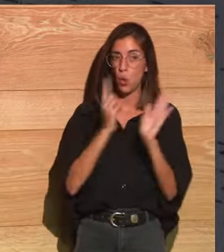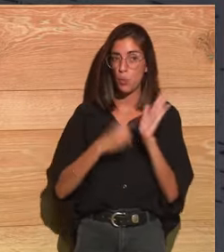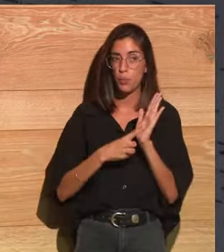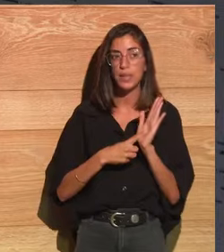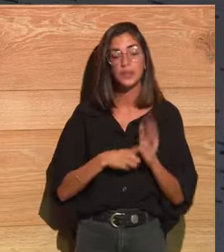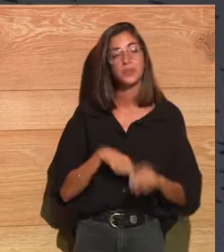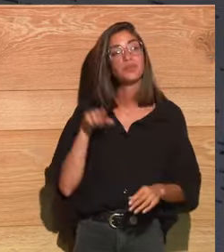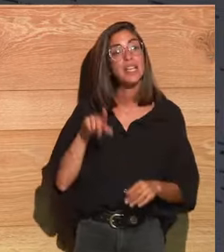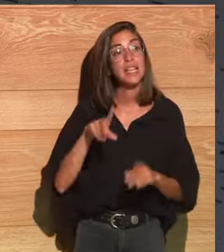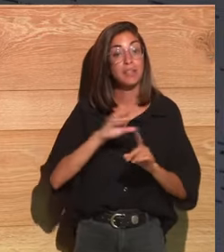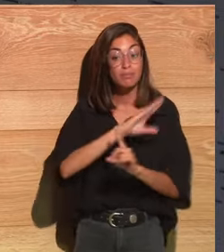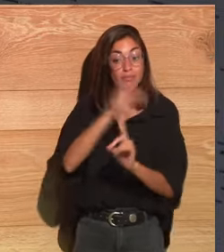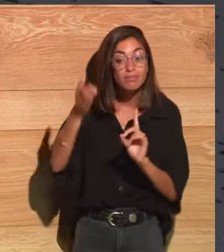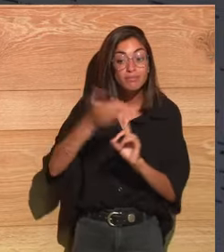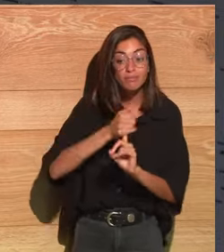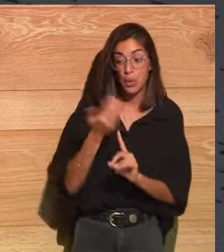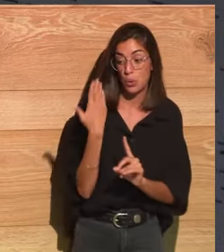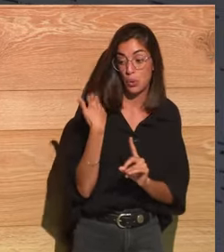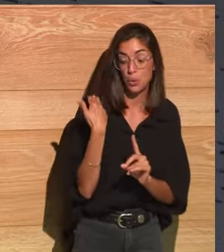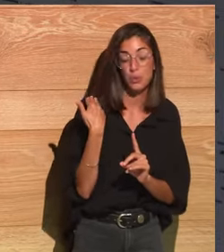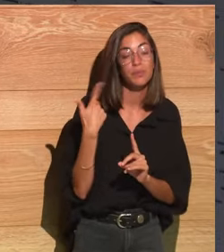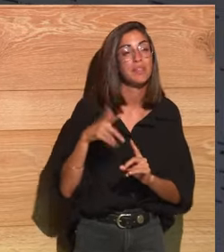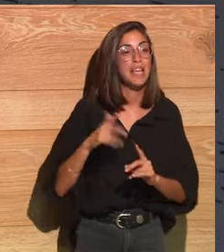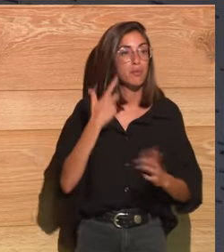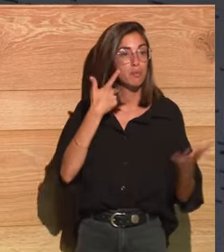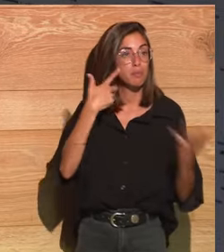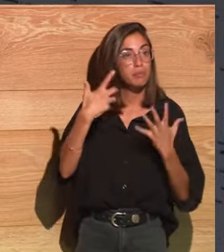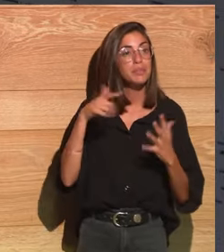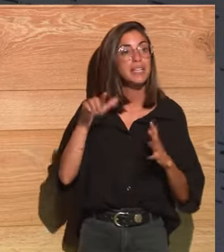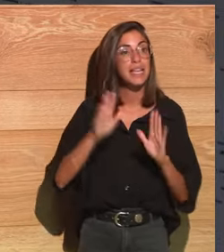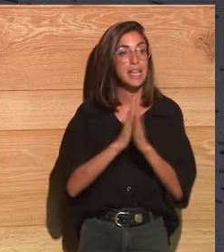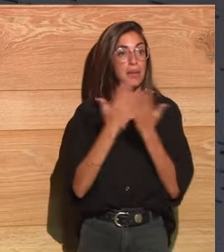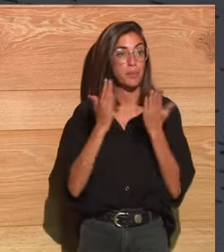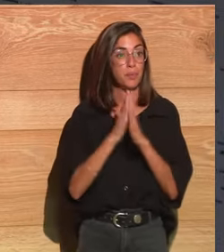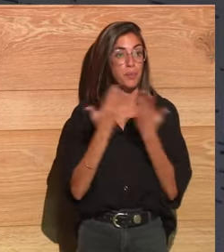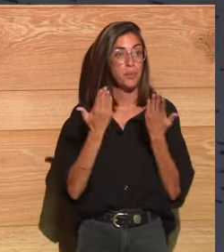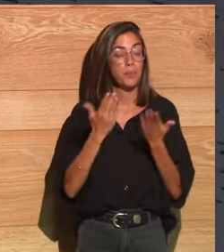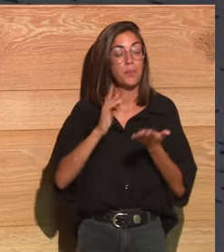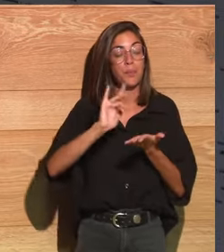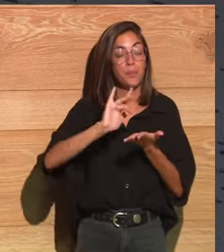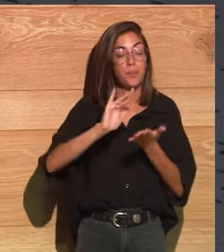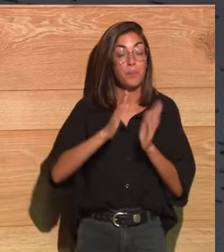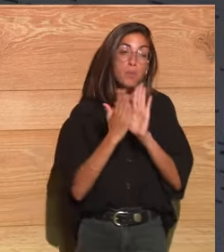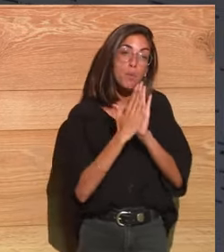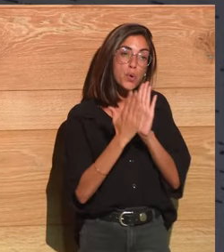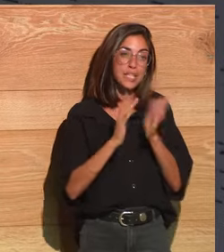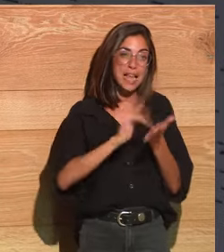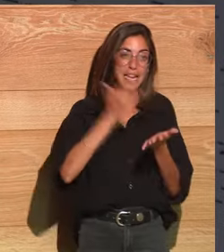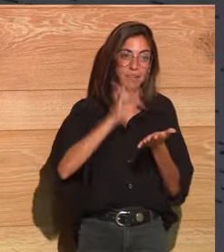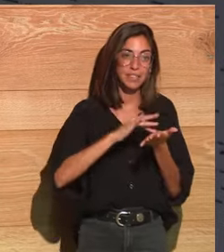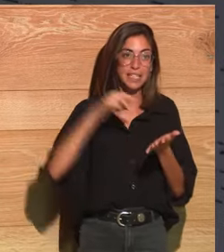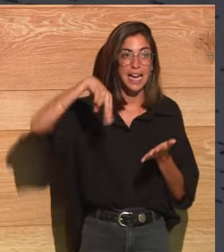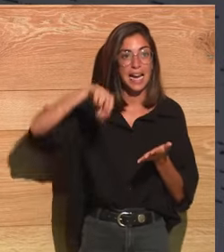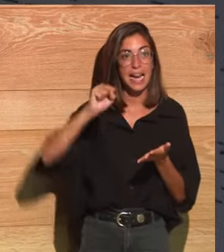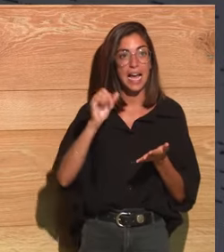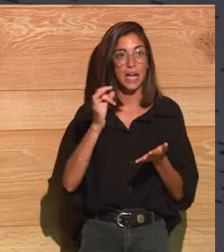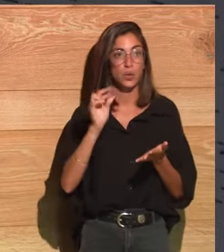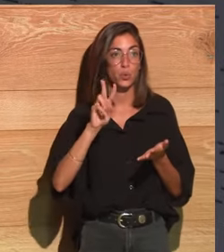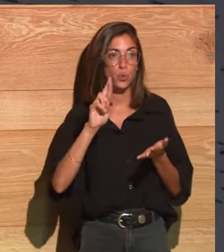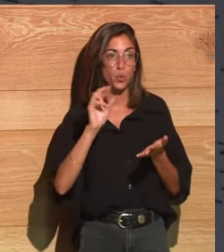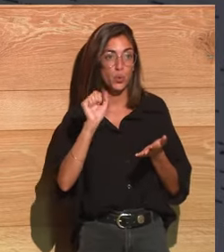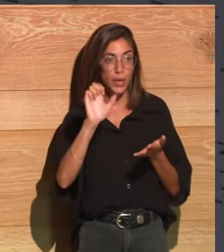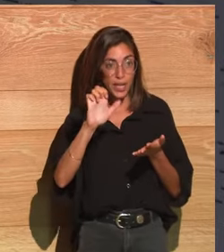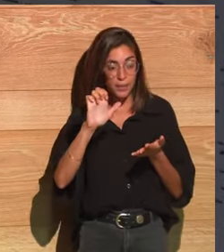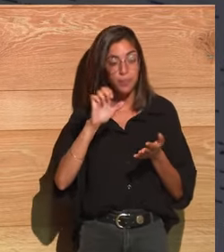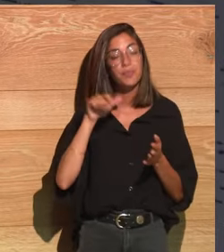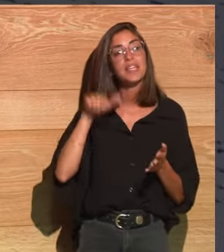Uno de sus últimos hallazgos y más destacados, que le valió la portada de la revista Nature, fue el descubrimiento del